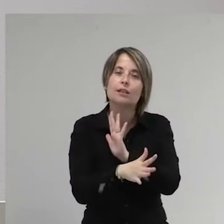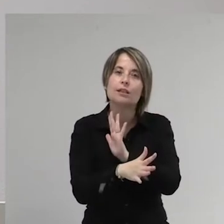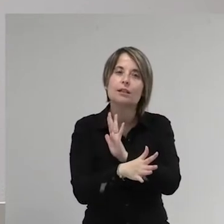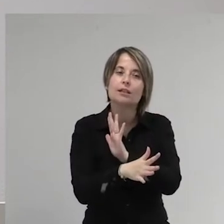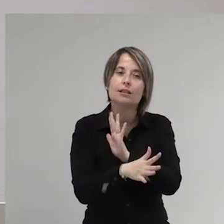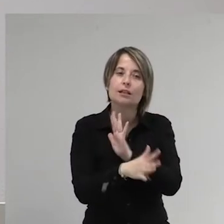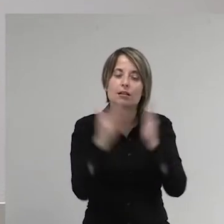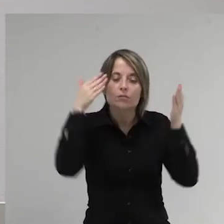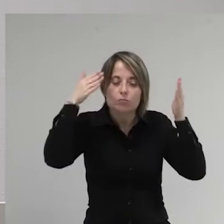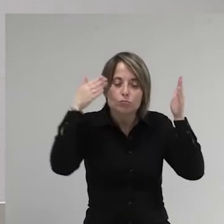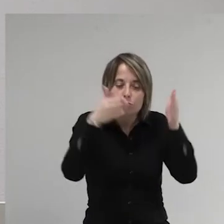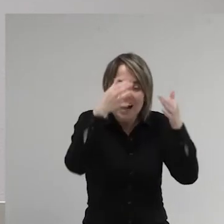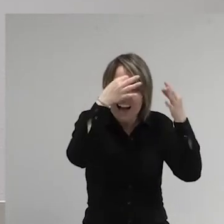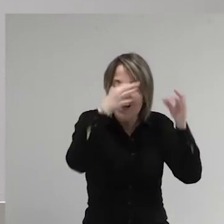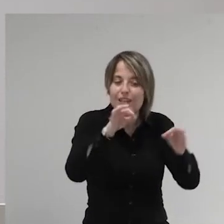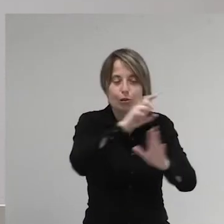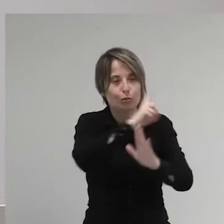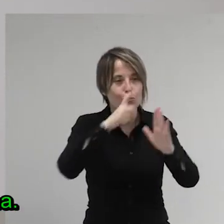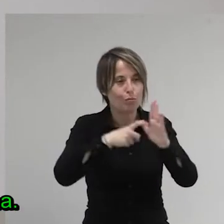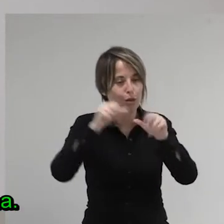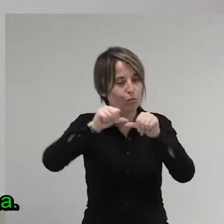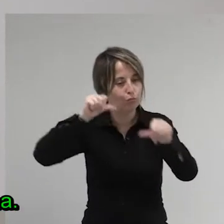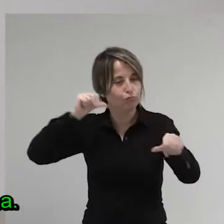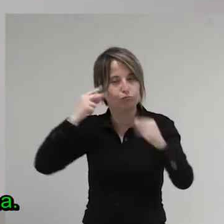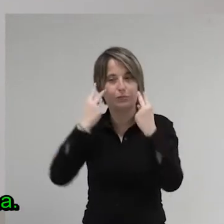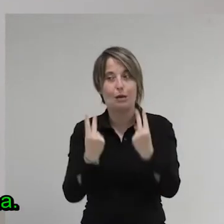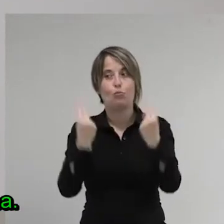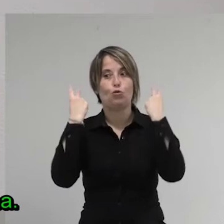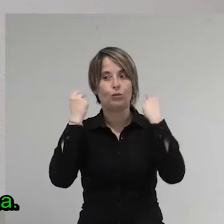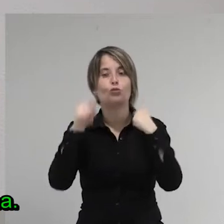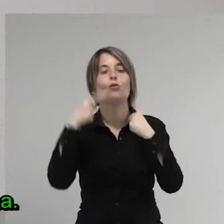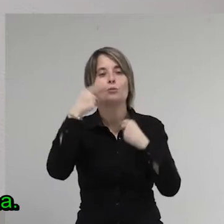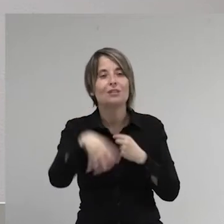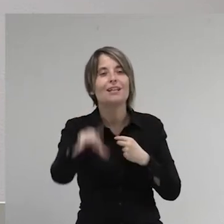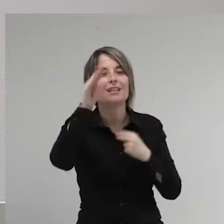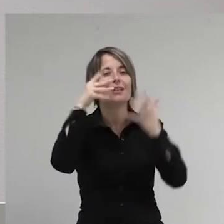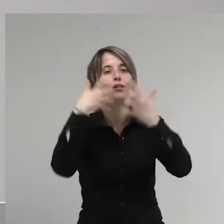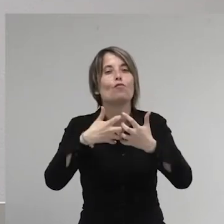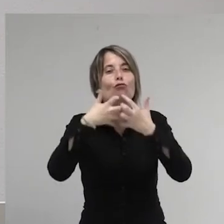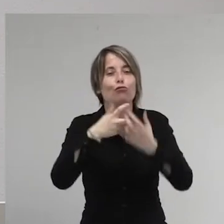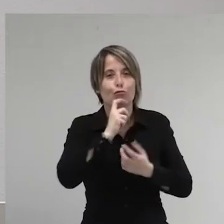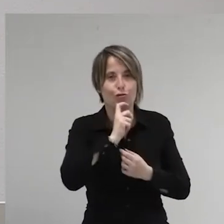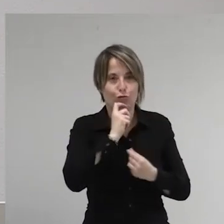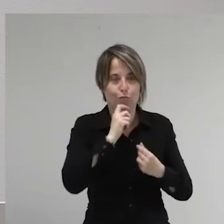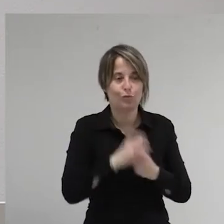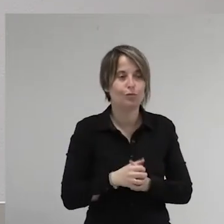ponerle toda la atención a lo que hemos visto para poder entender bien cómo funciona.